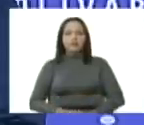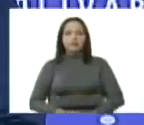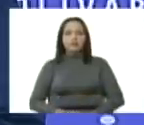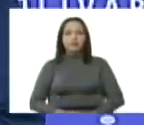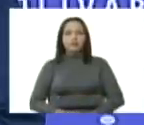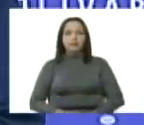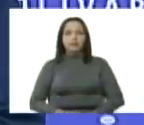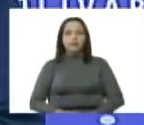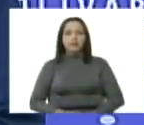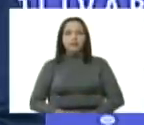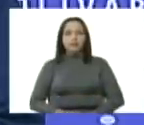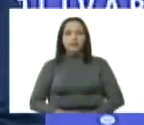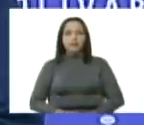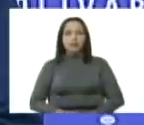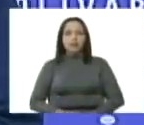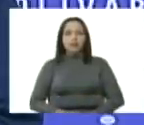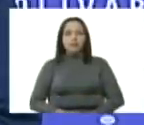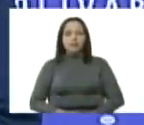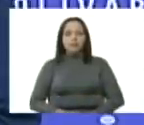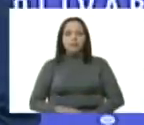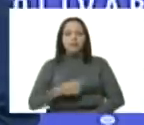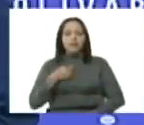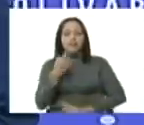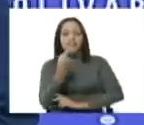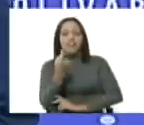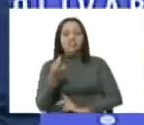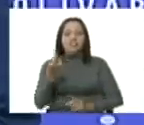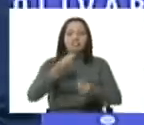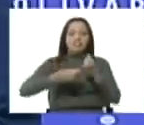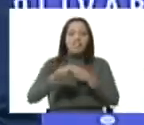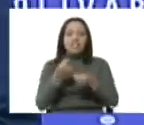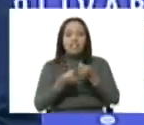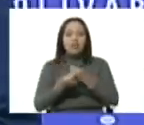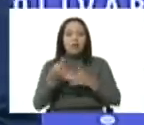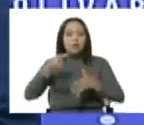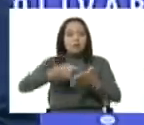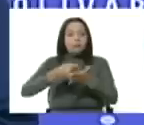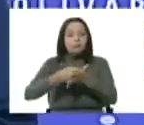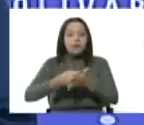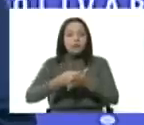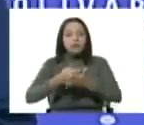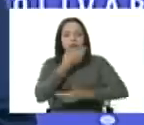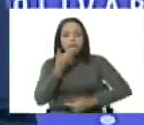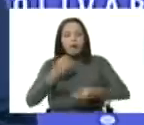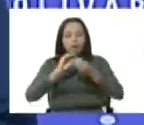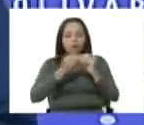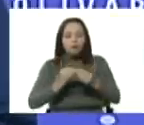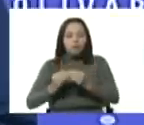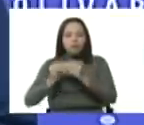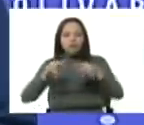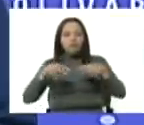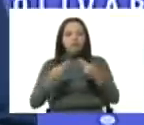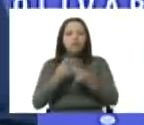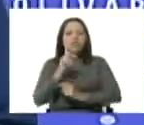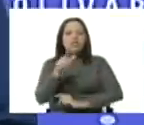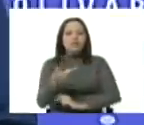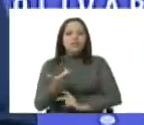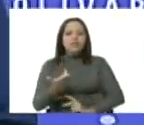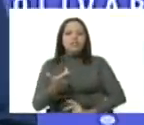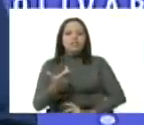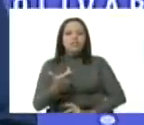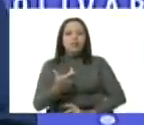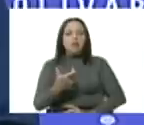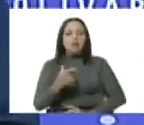por la caída de la inversión, por la falta de recursos, pero también por la burocracia y la